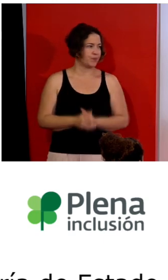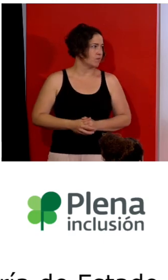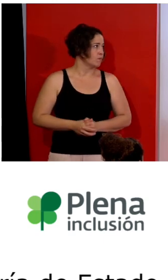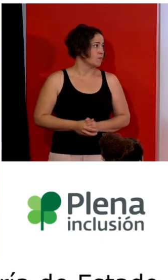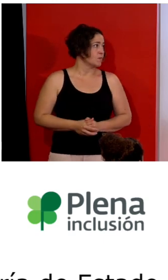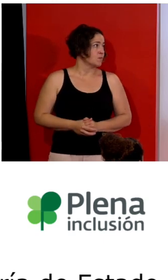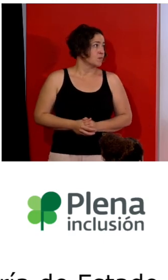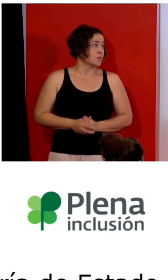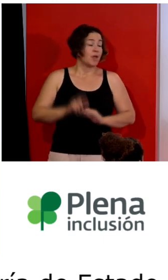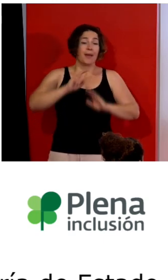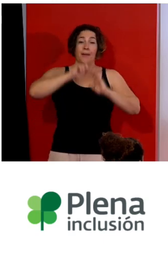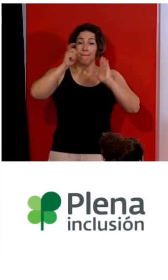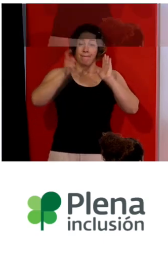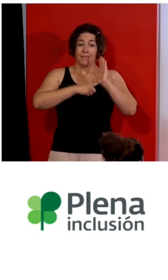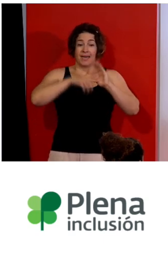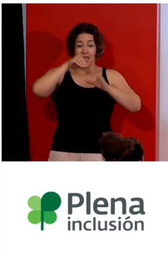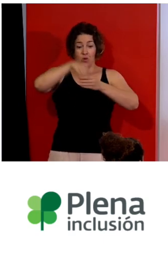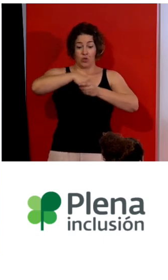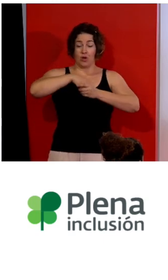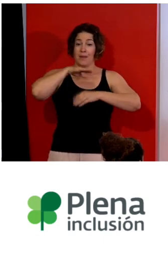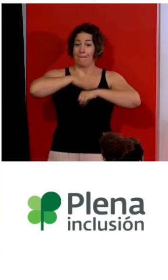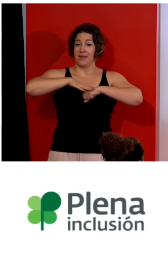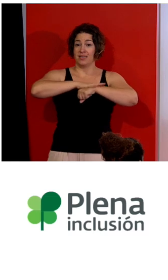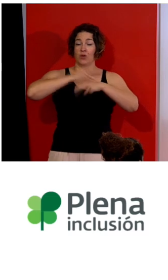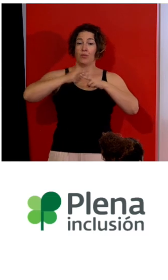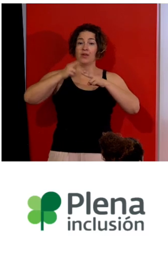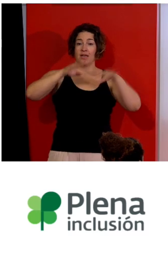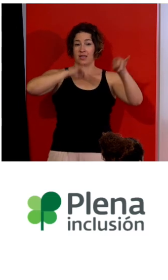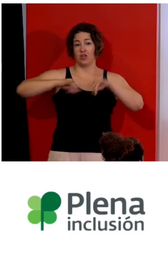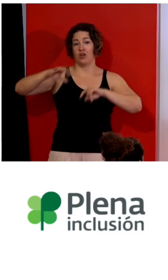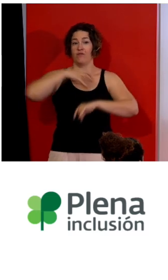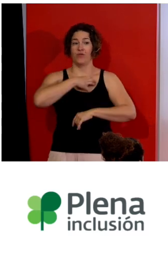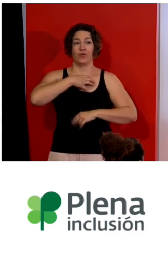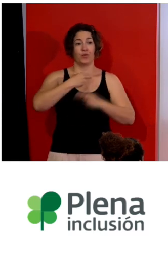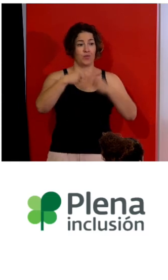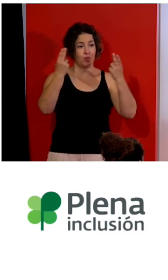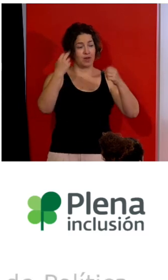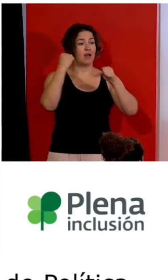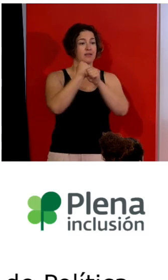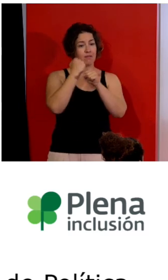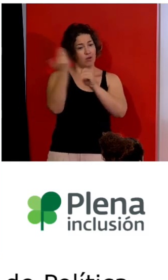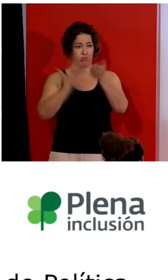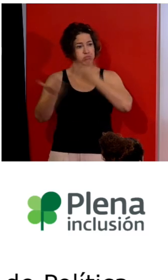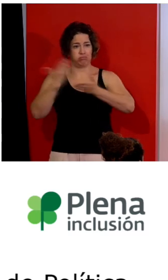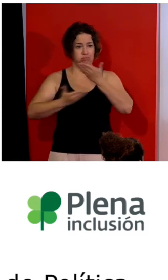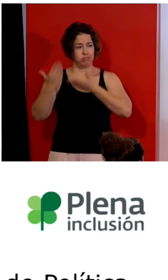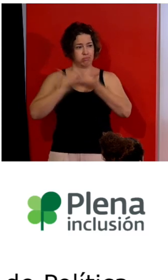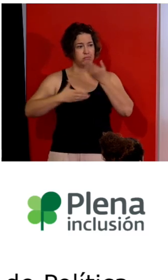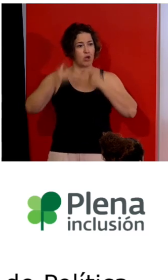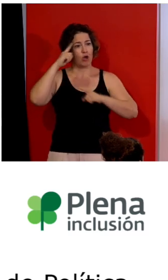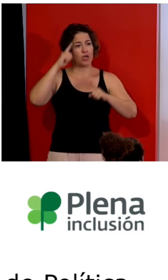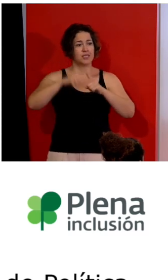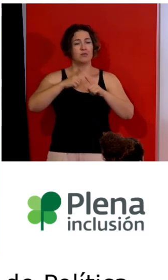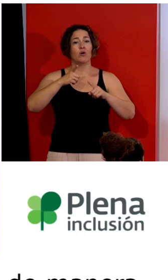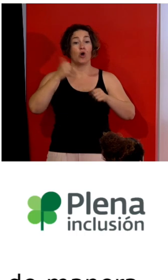Plena Inclusión y el actual Ministerio de Política Territorial y Función Pública trabajan de manera colaborativa para hacer